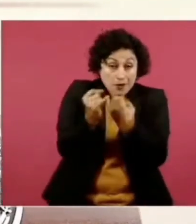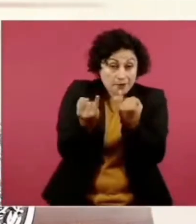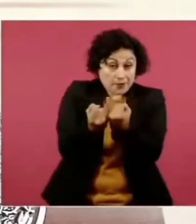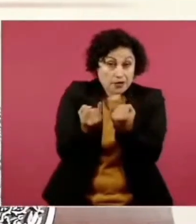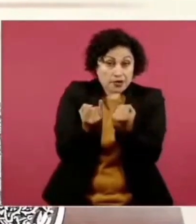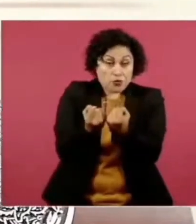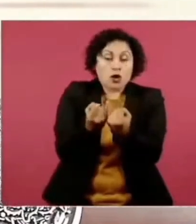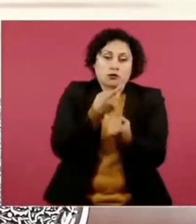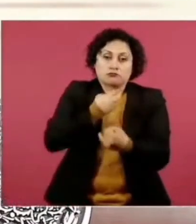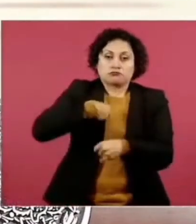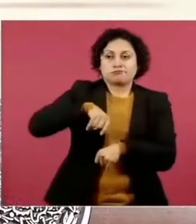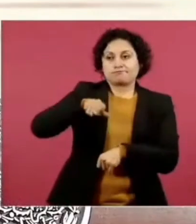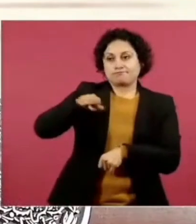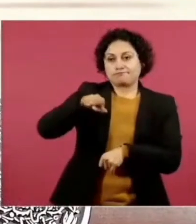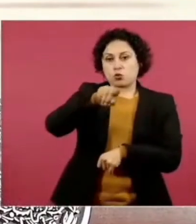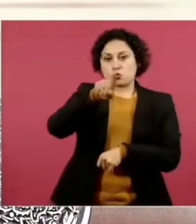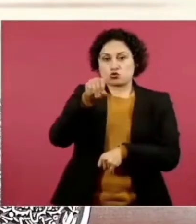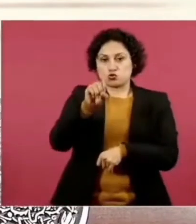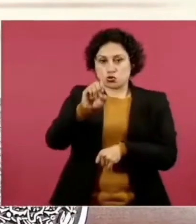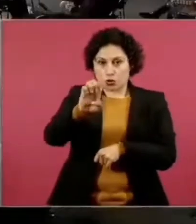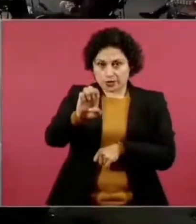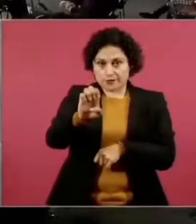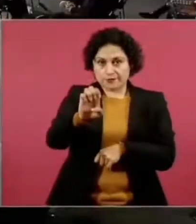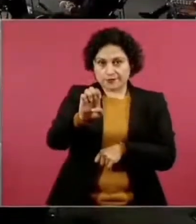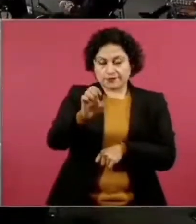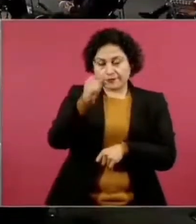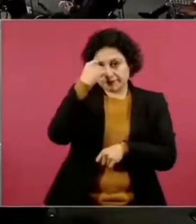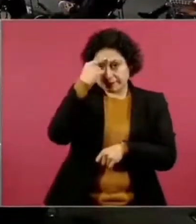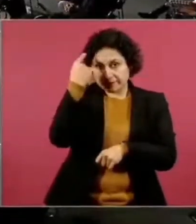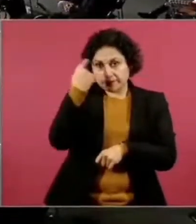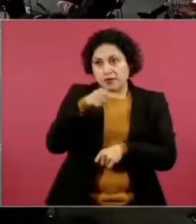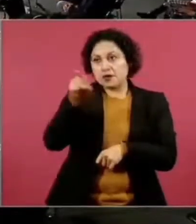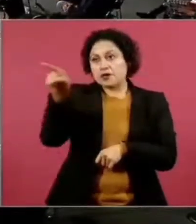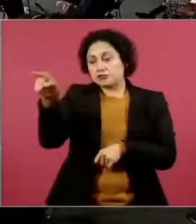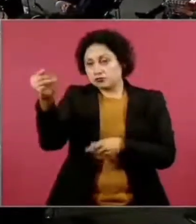SOE que dé a conocer